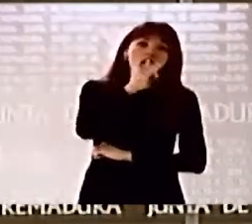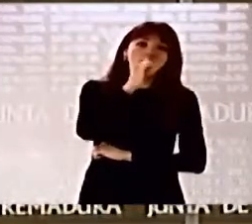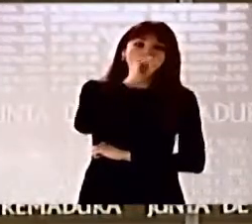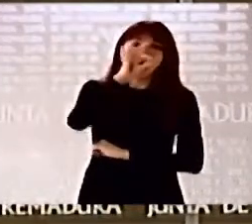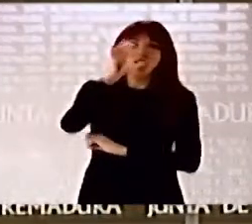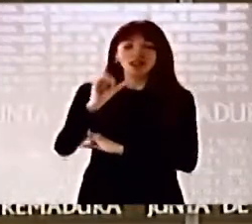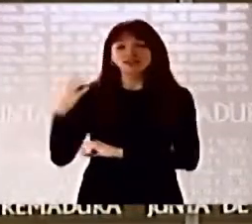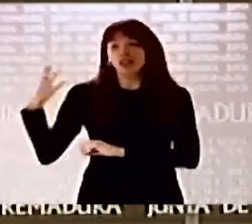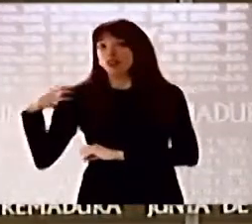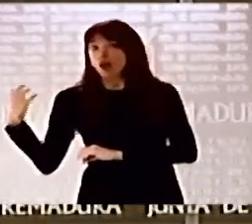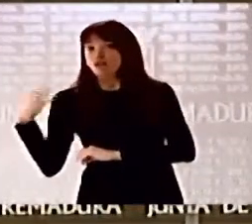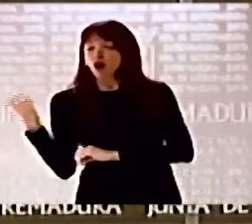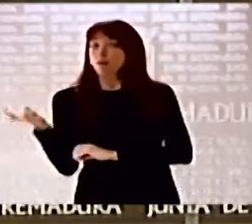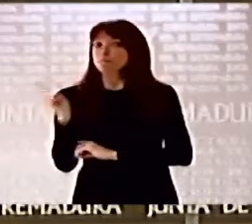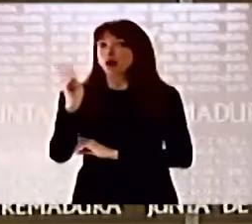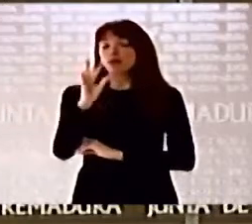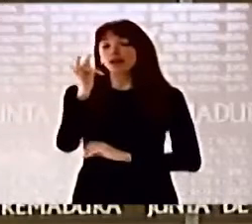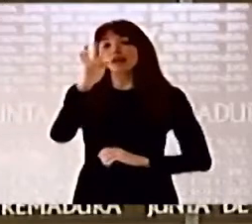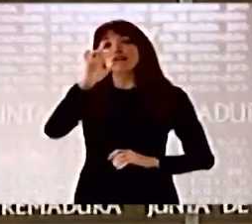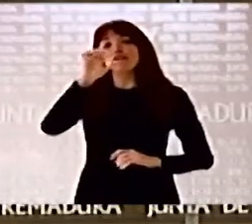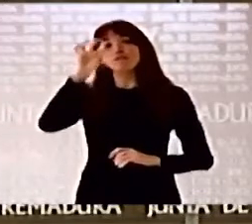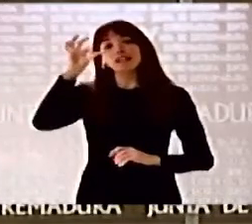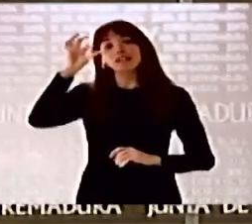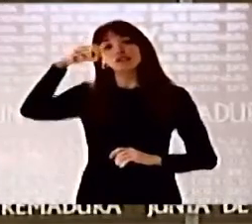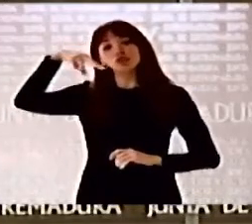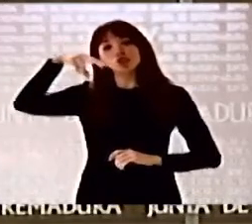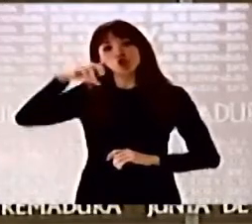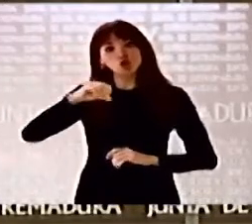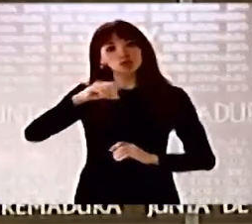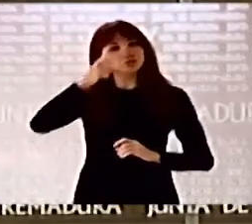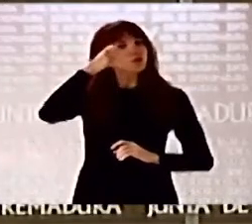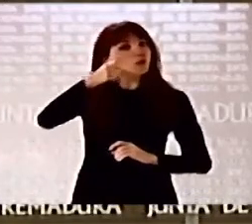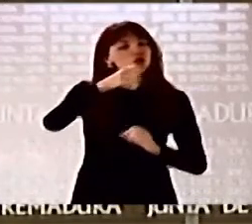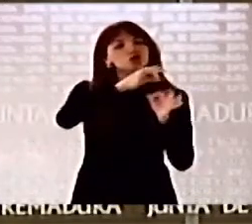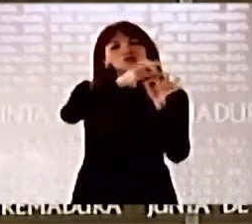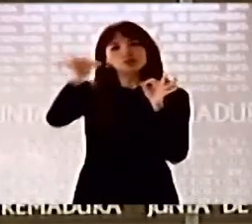Valverde del Fresno. La mayoría de ellos colegios nuevos.